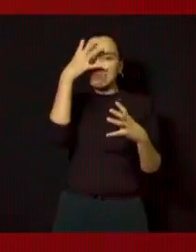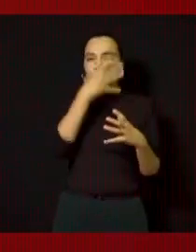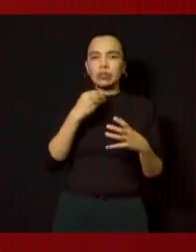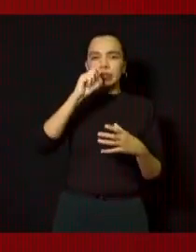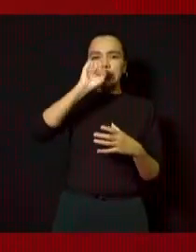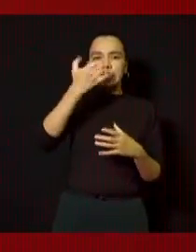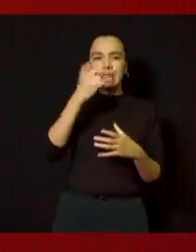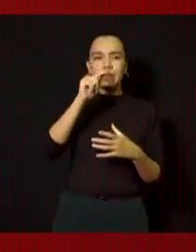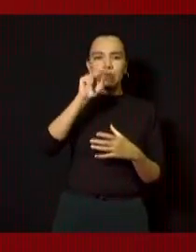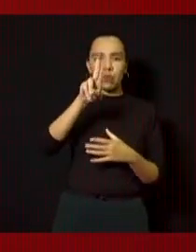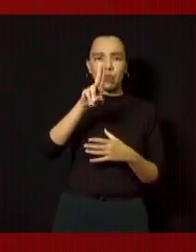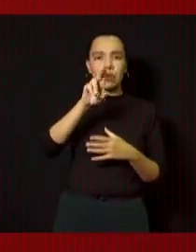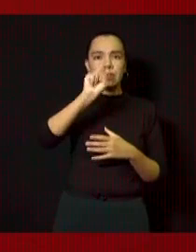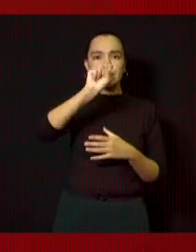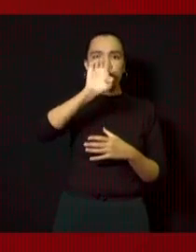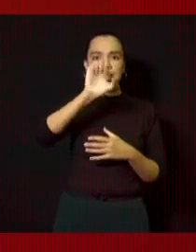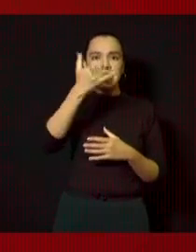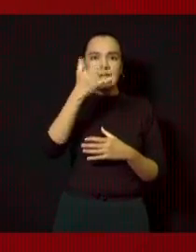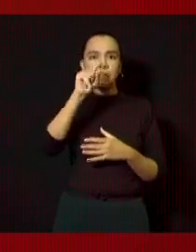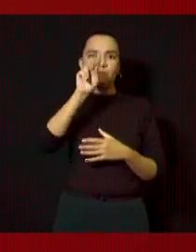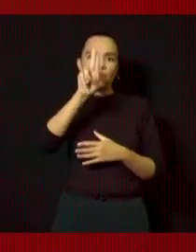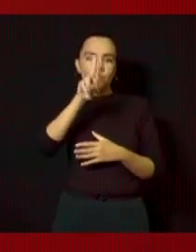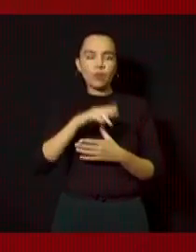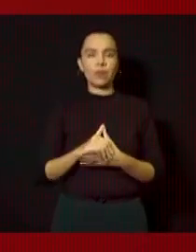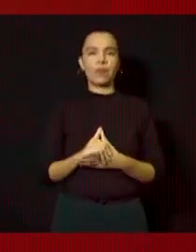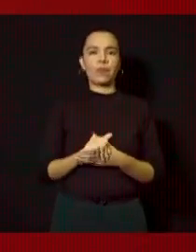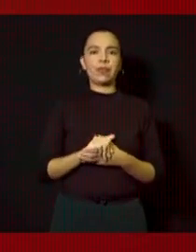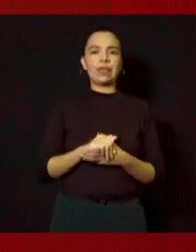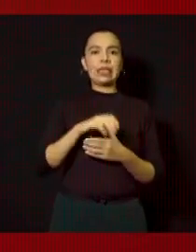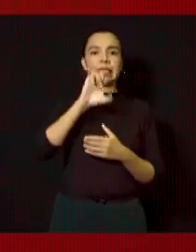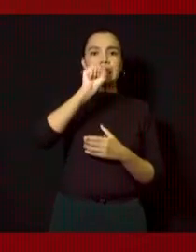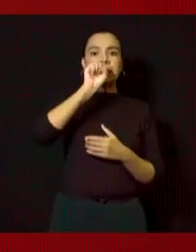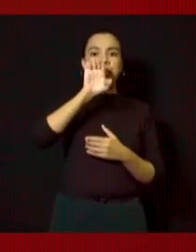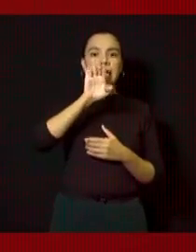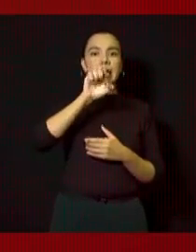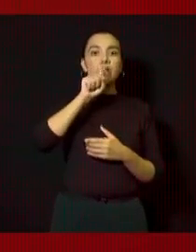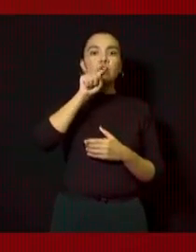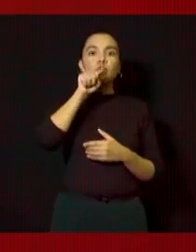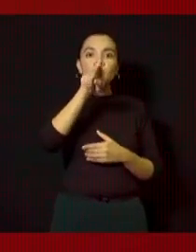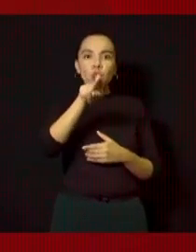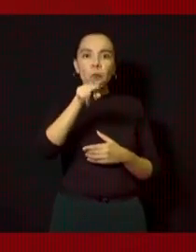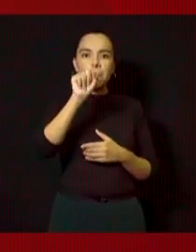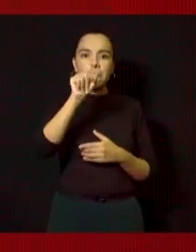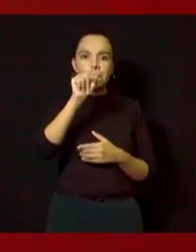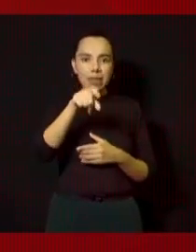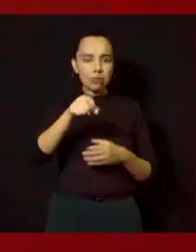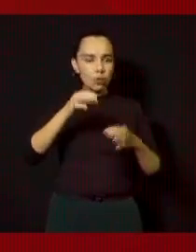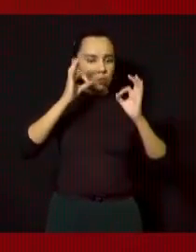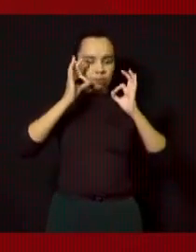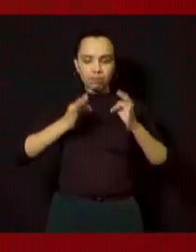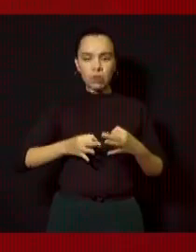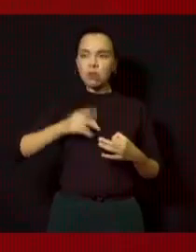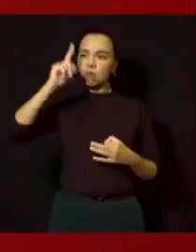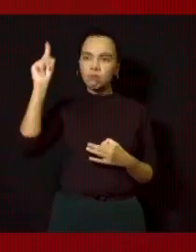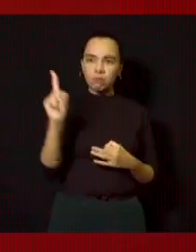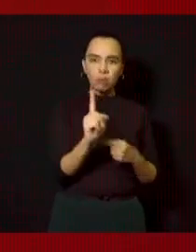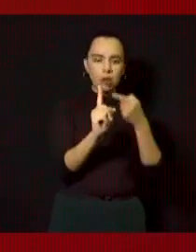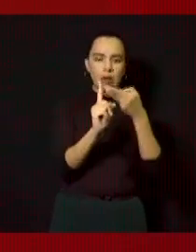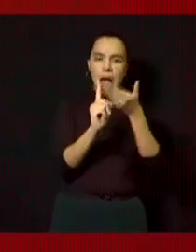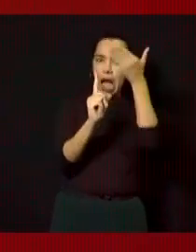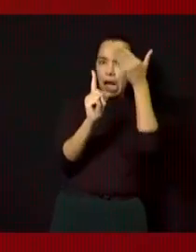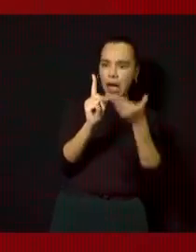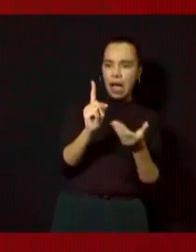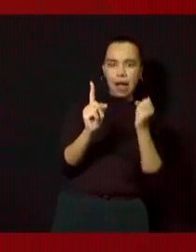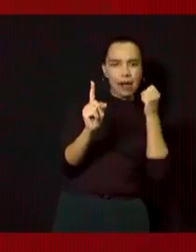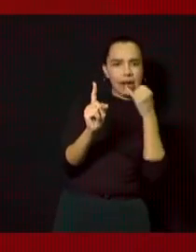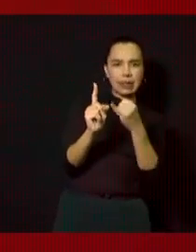significa nada más su nombre, imagínate. O sea, una marca que te dice, sé tú misma, te invita a que vengas y que seas tú misma, que conserves tu esencia, te